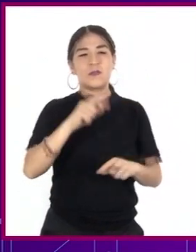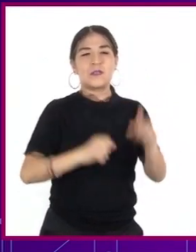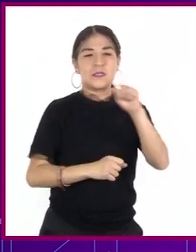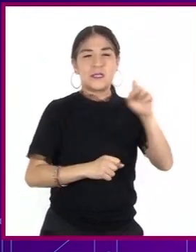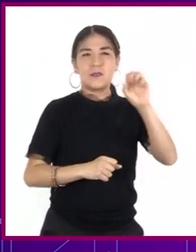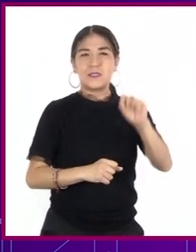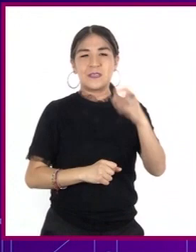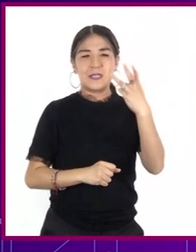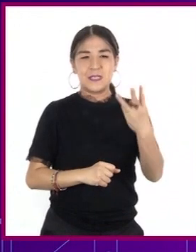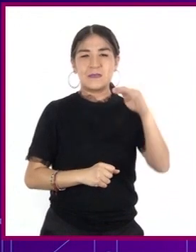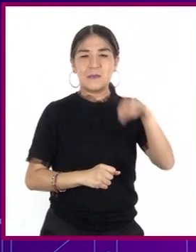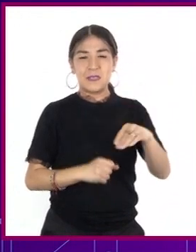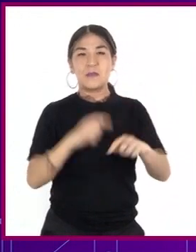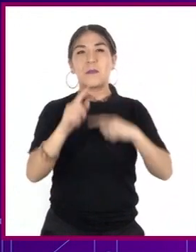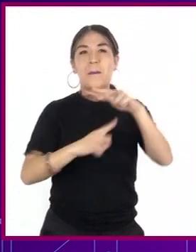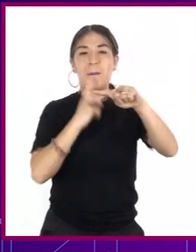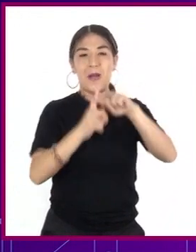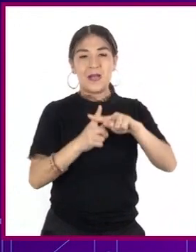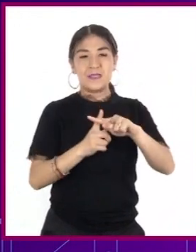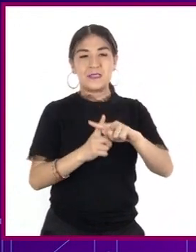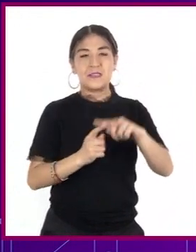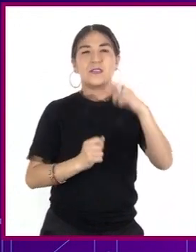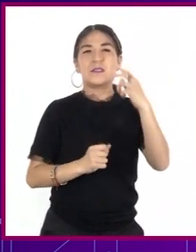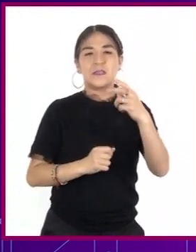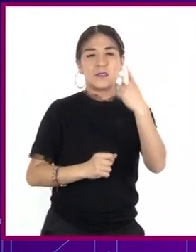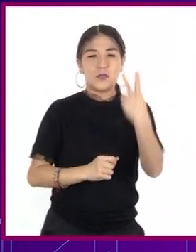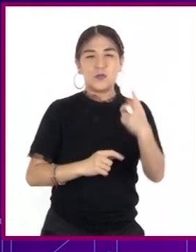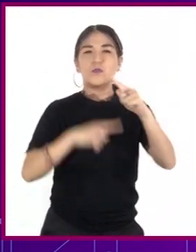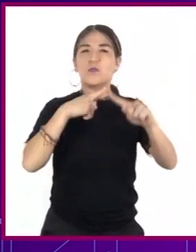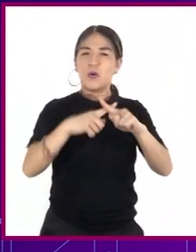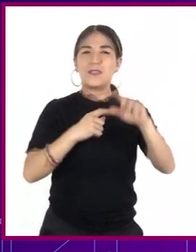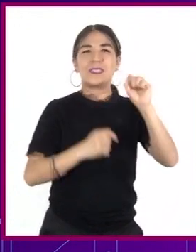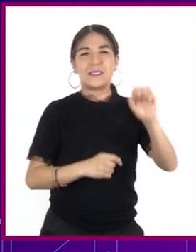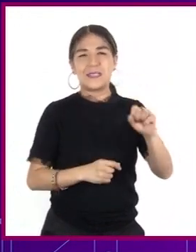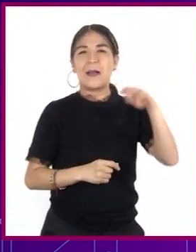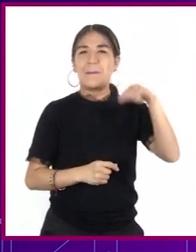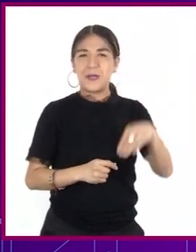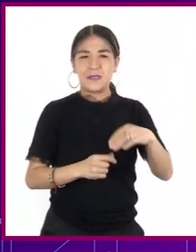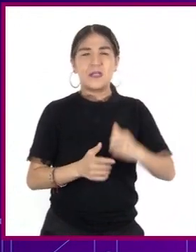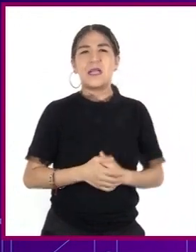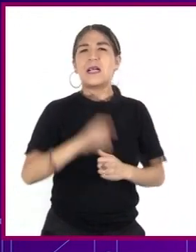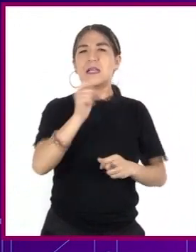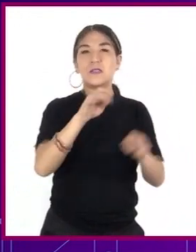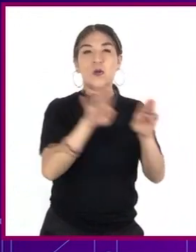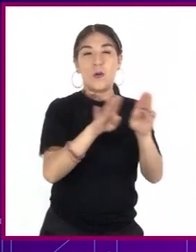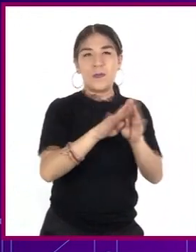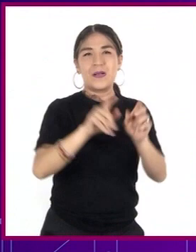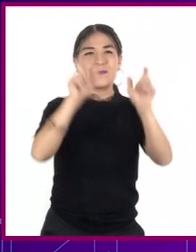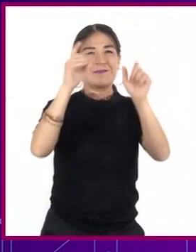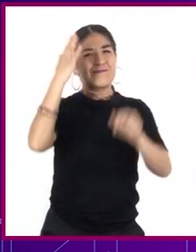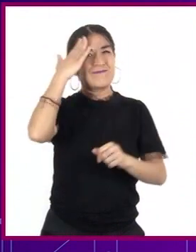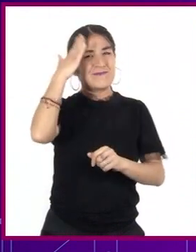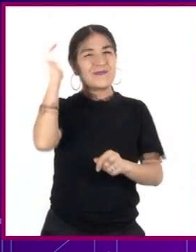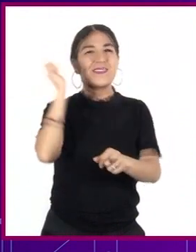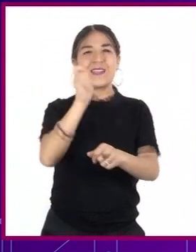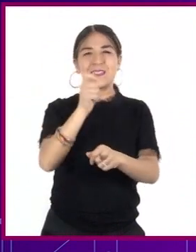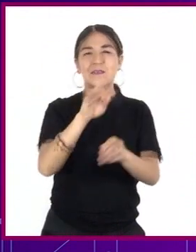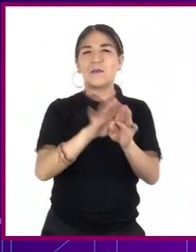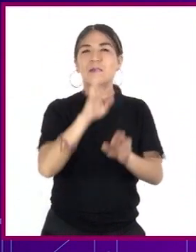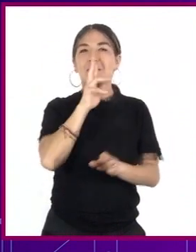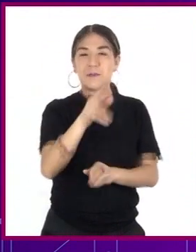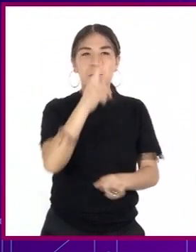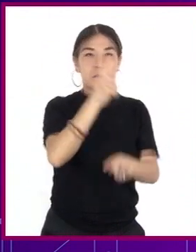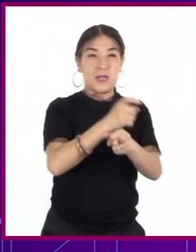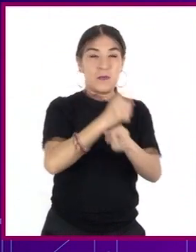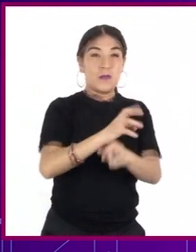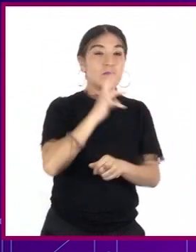163 metros más 2 por 60 metros. De acuerdo con la jerarquía de las operaciones, primero